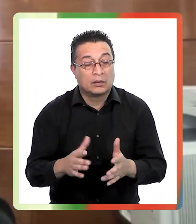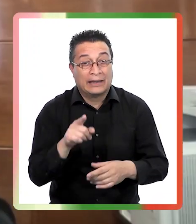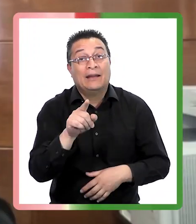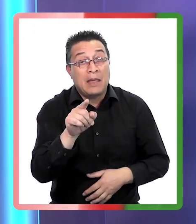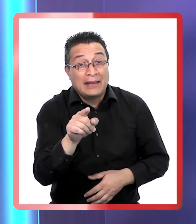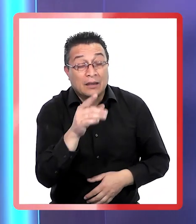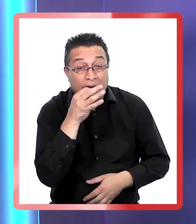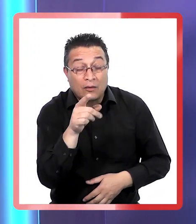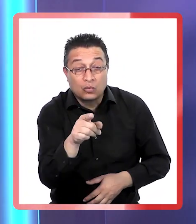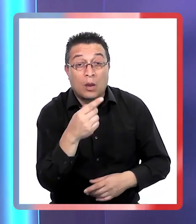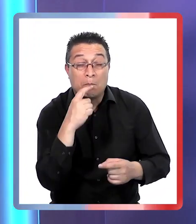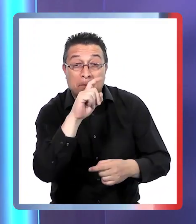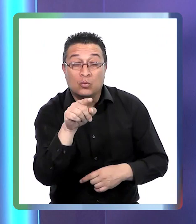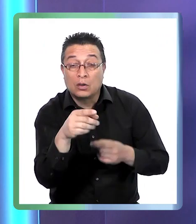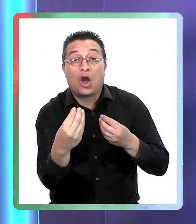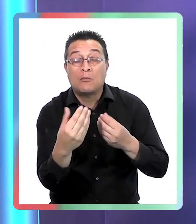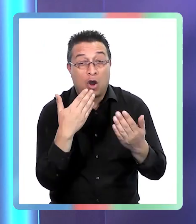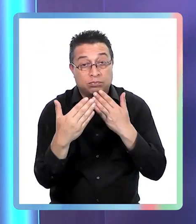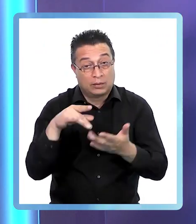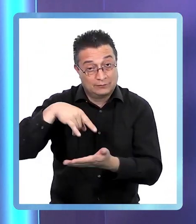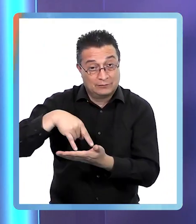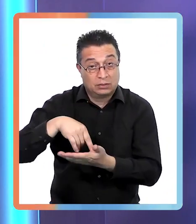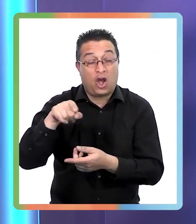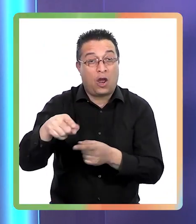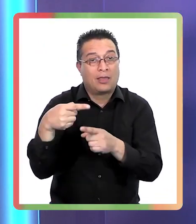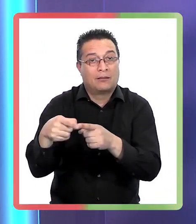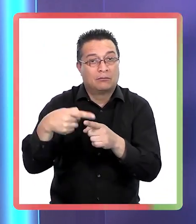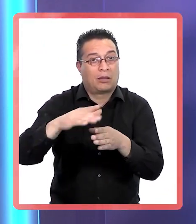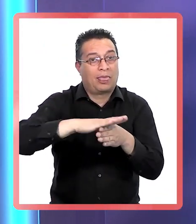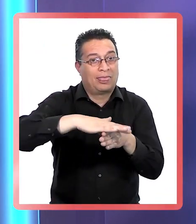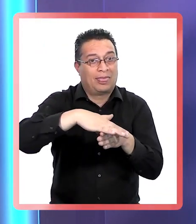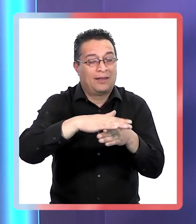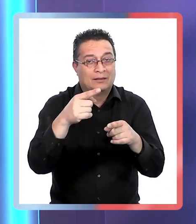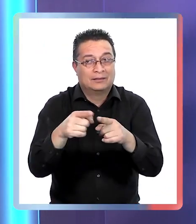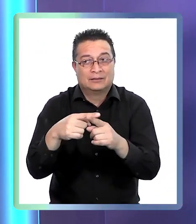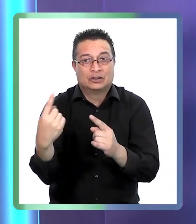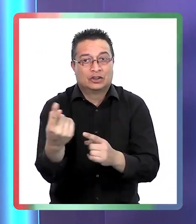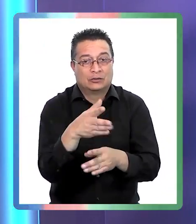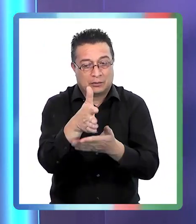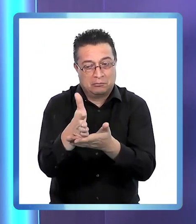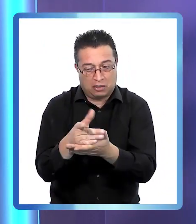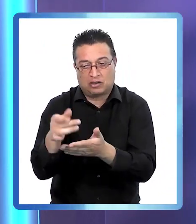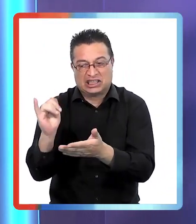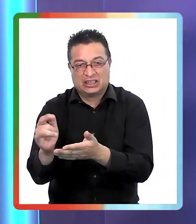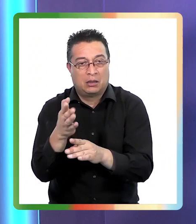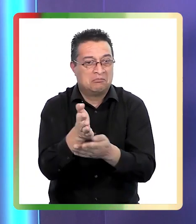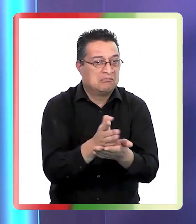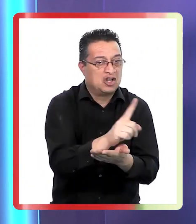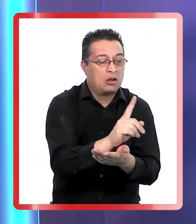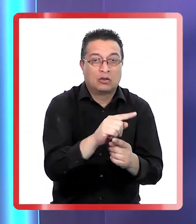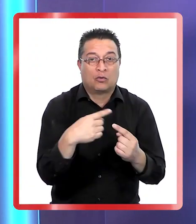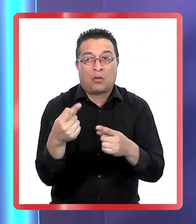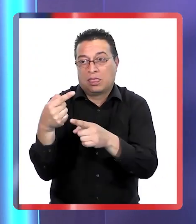prontamente. Y en ese sentido, las conversaciones con el Parlamento, ¿cómo van? Porque el Parlamento de hoy es bien variopinto, ¿verdad? No podríamos clasificarnos en mitad para acá, mitad para